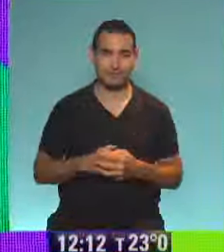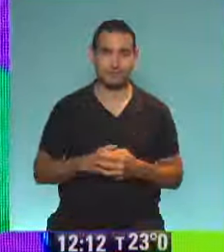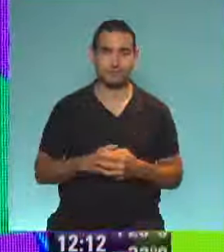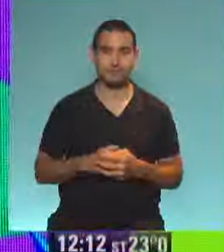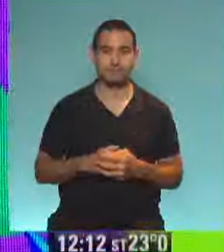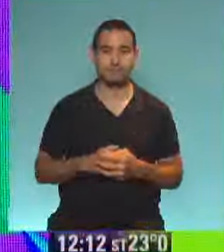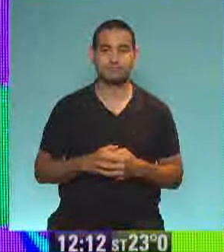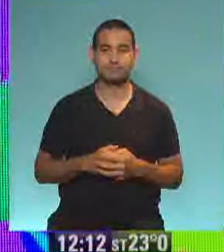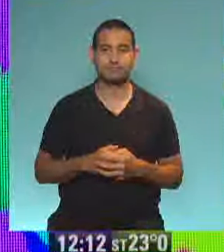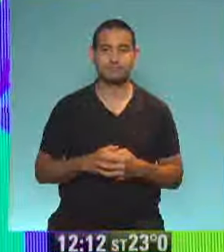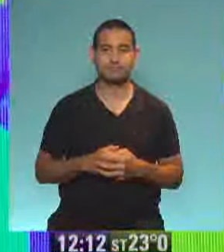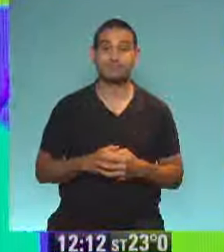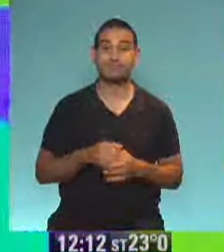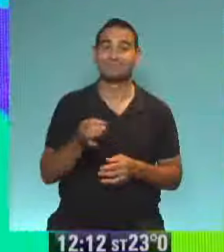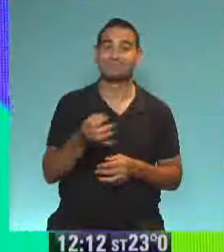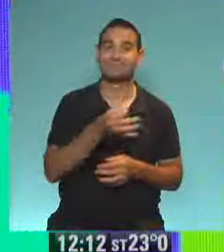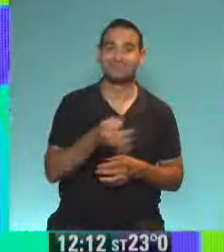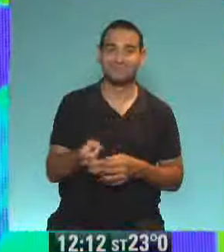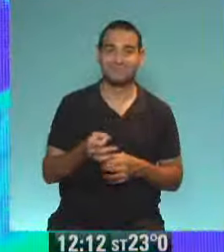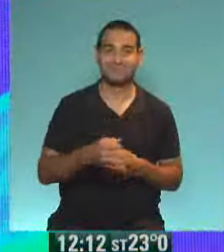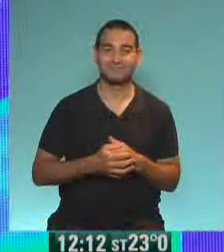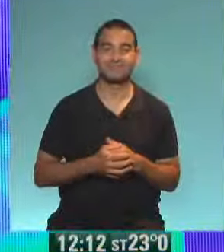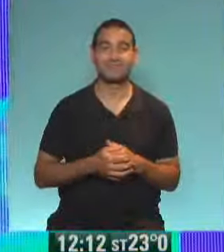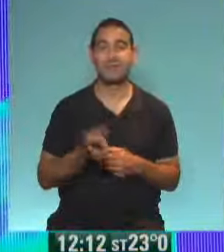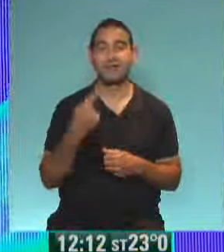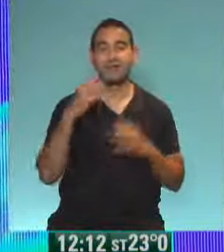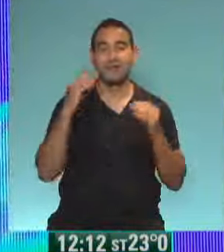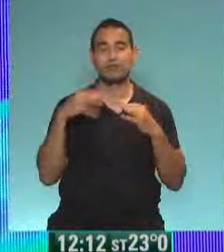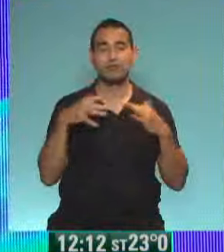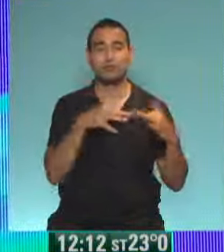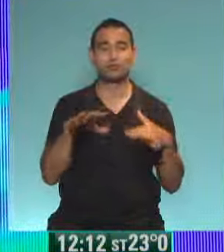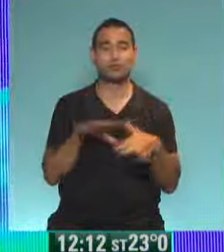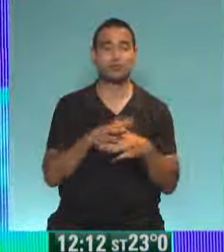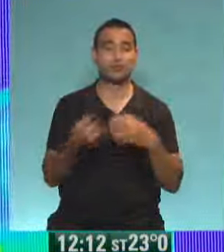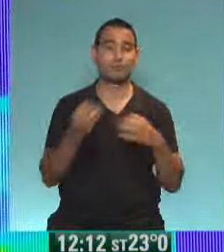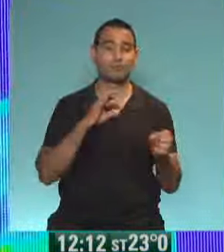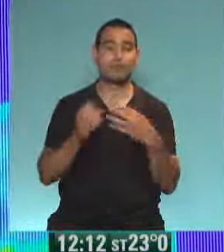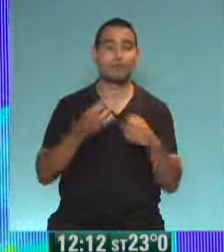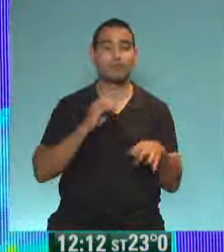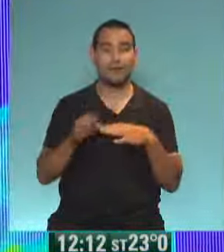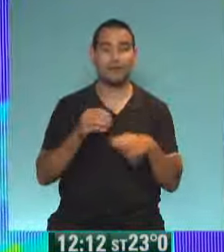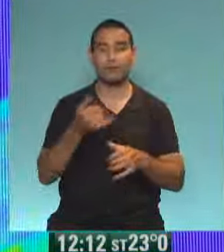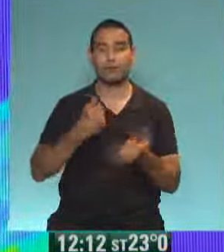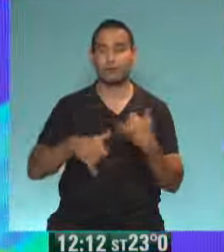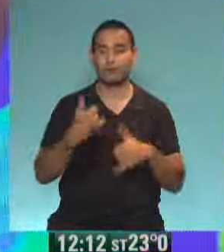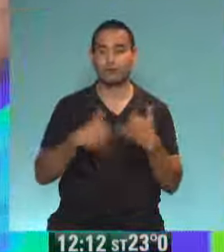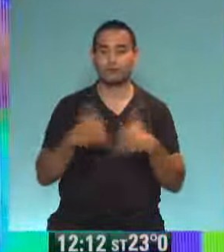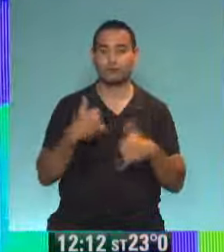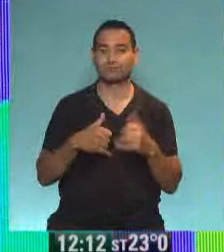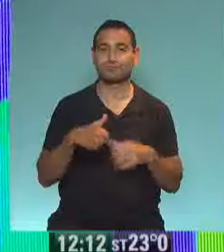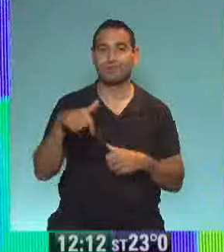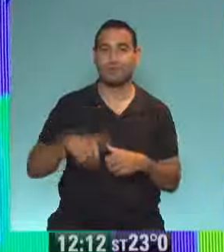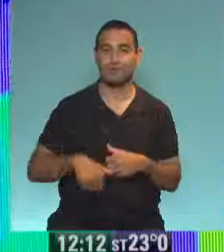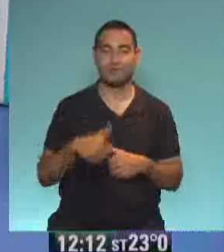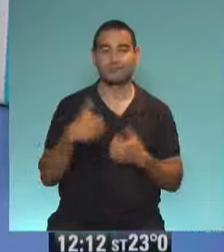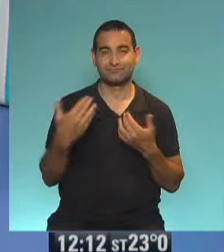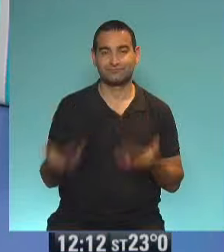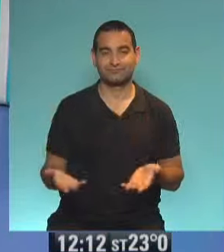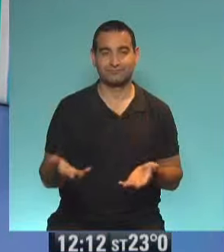TV-Pública. Eso sí, y alguien que ayer anoche en el medio del partido empezó a mandar mensajes para decirnos todas las cosas que íbamos a tratar hoy es